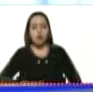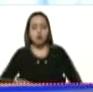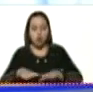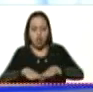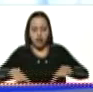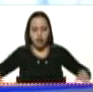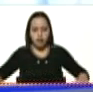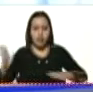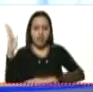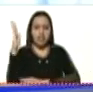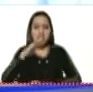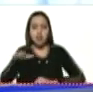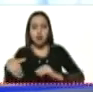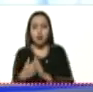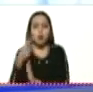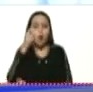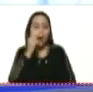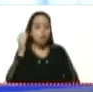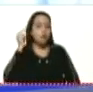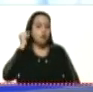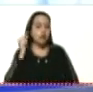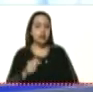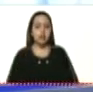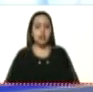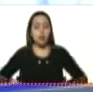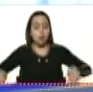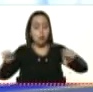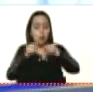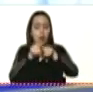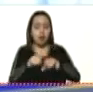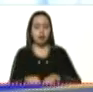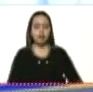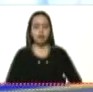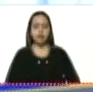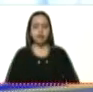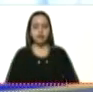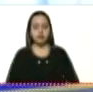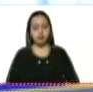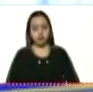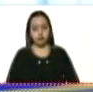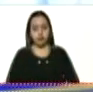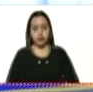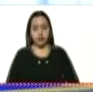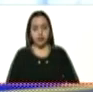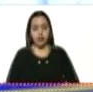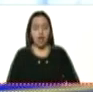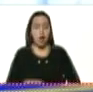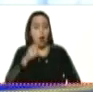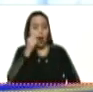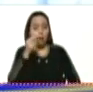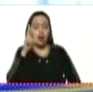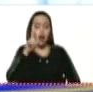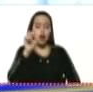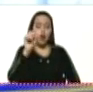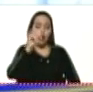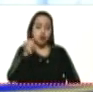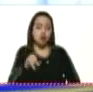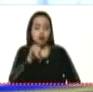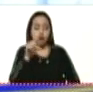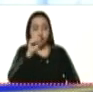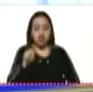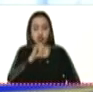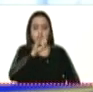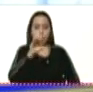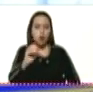a todos los hombres y mujeres por igual. Es el Rocio Nieves que conjuga en sí mismo